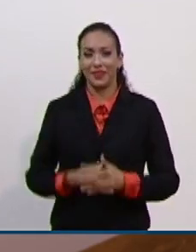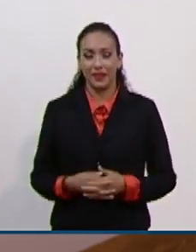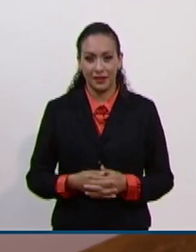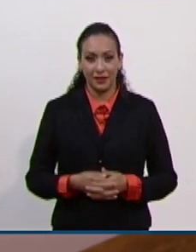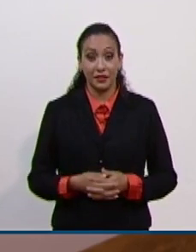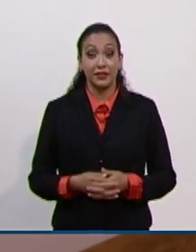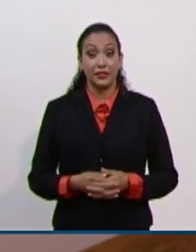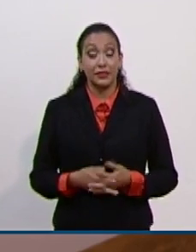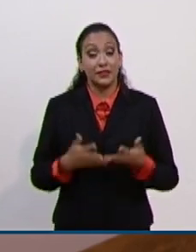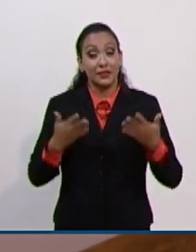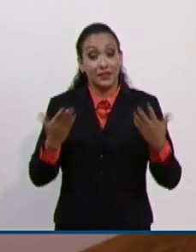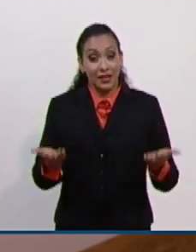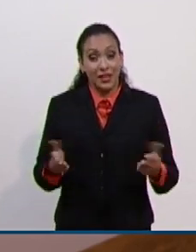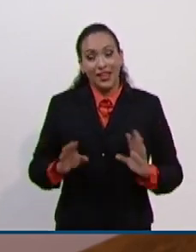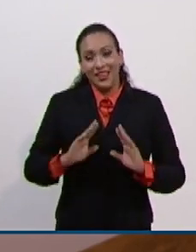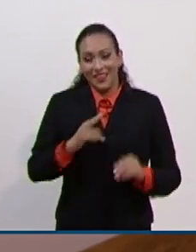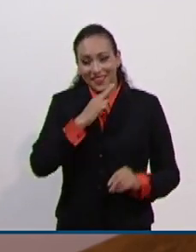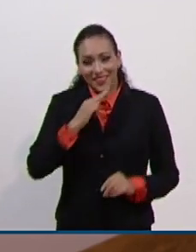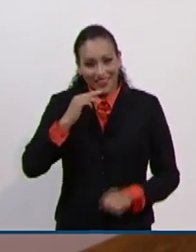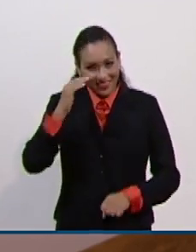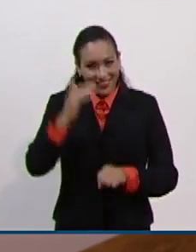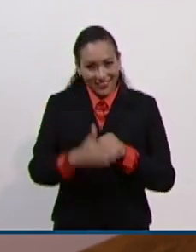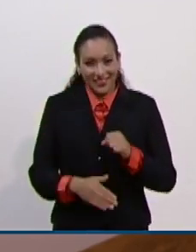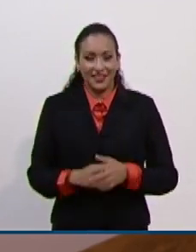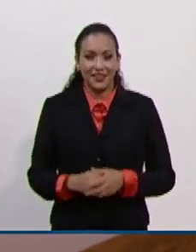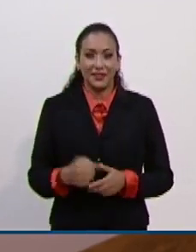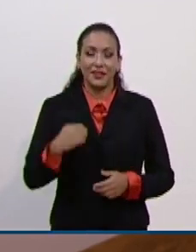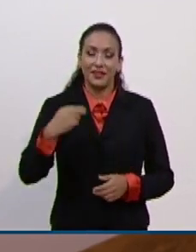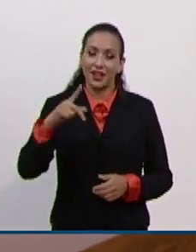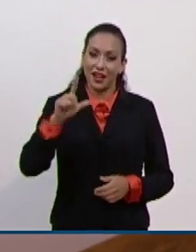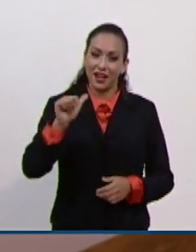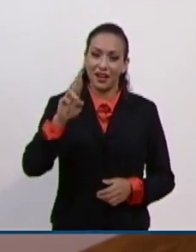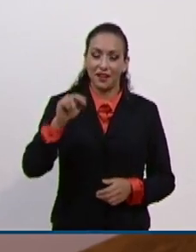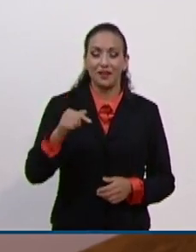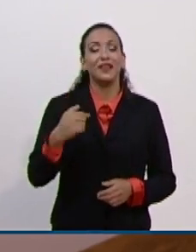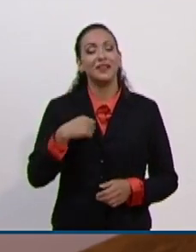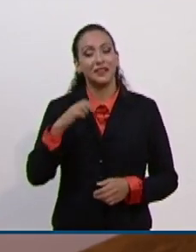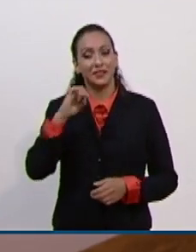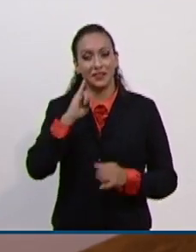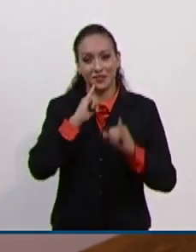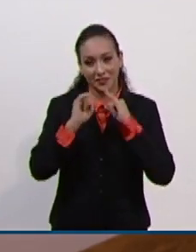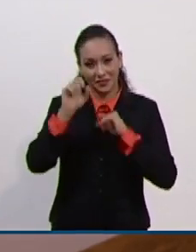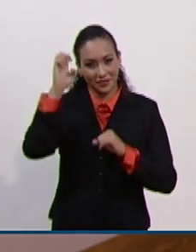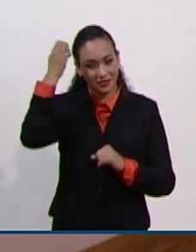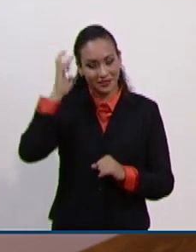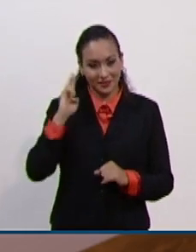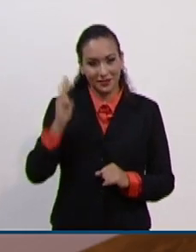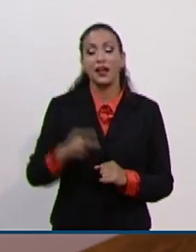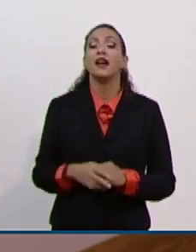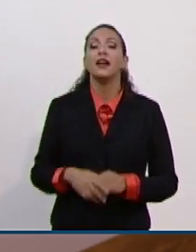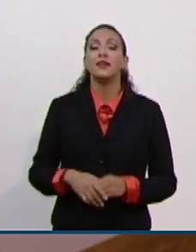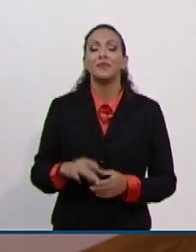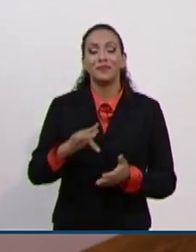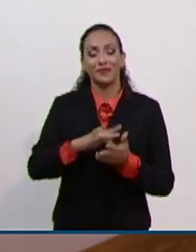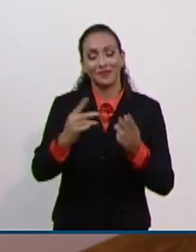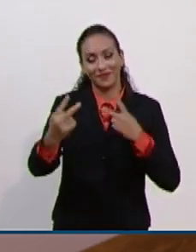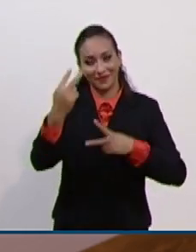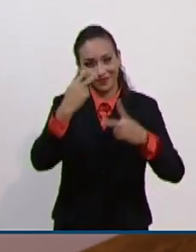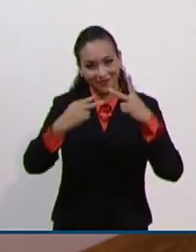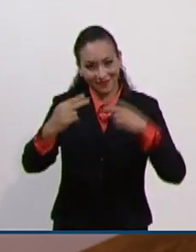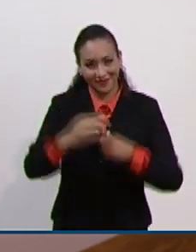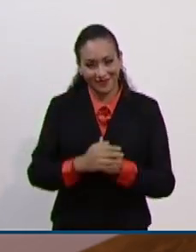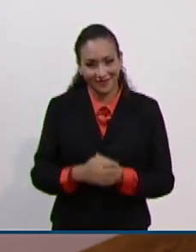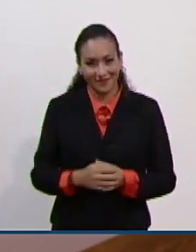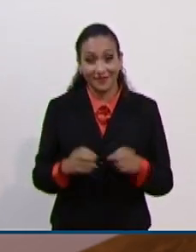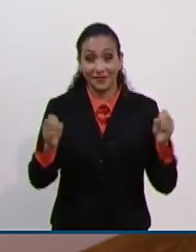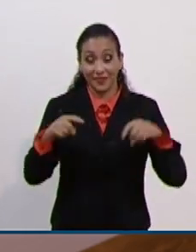Y bueno, de esta manera concluimos esta emisión. Soy Laura Murillo y lo invito a mantenerse en la señal del canal del Poder Judicial de la Federación.